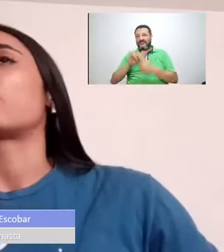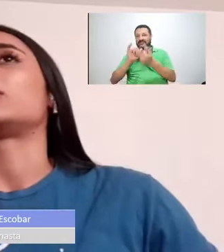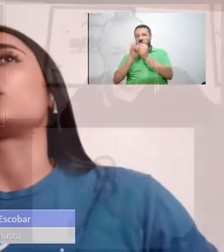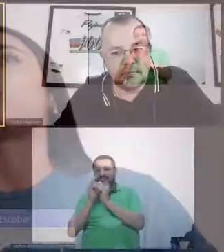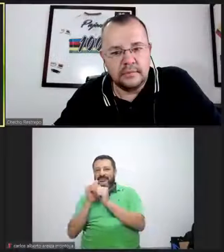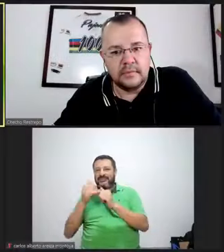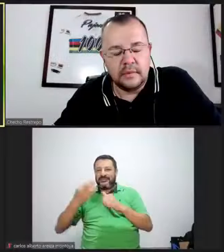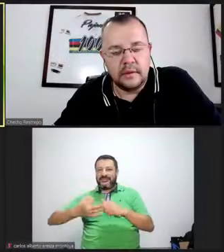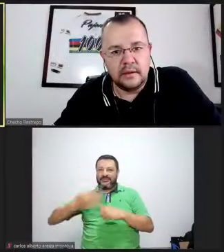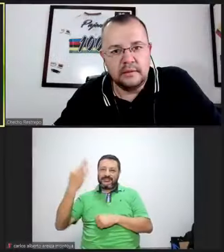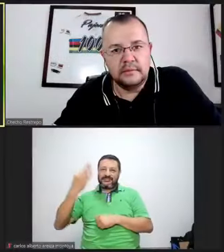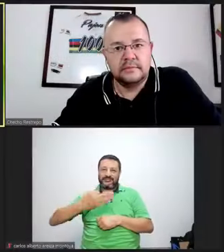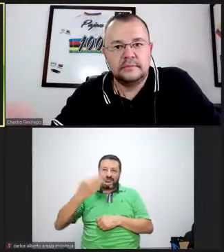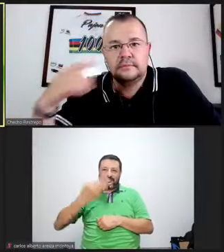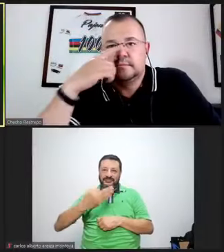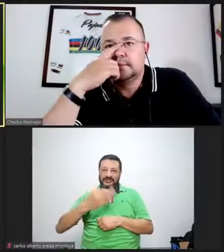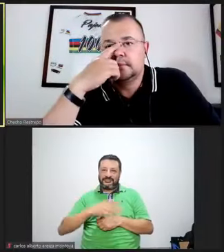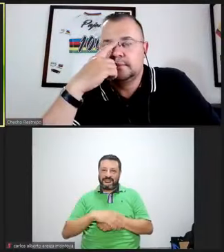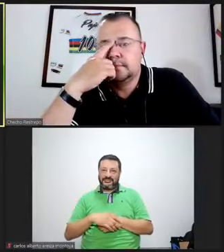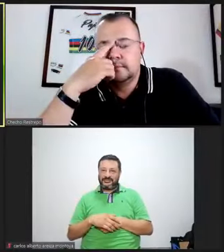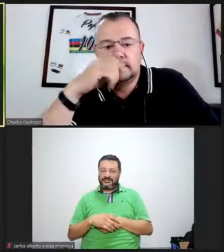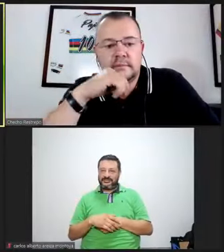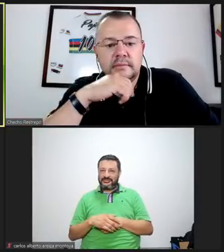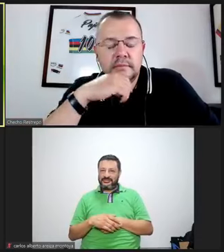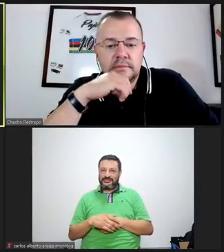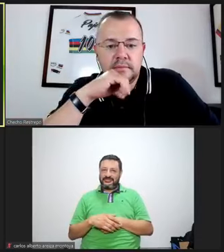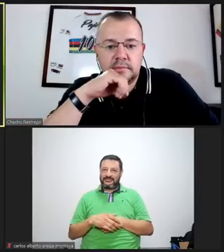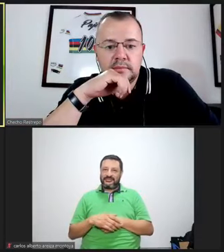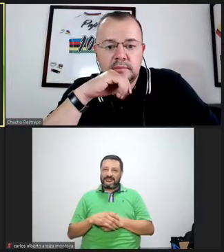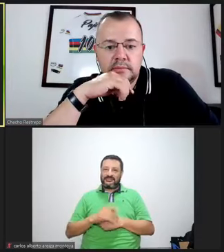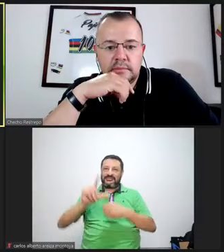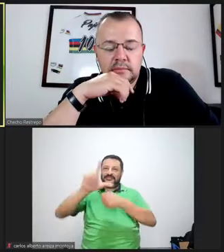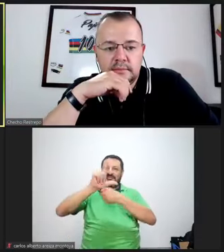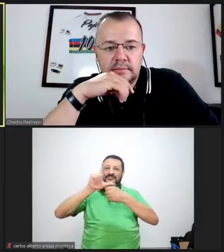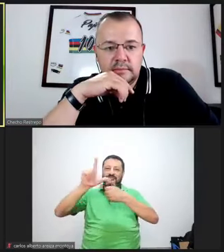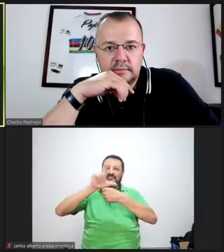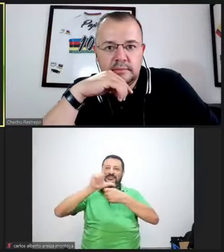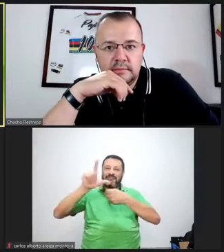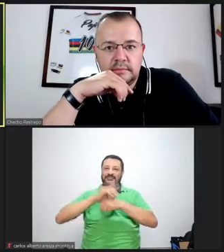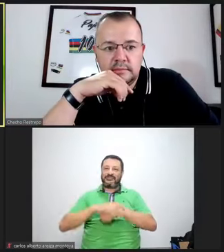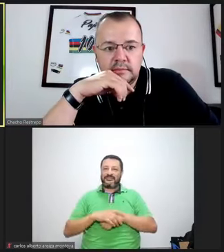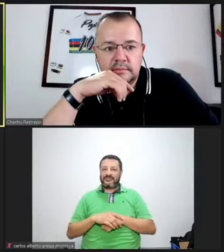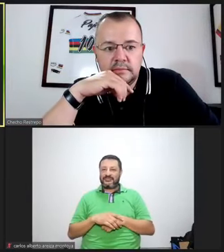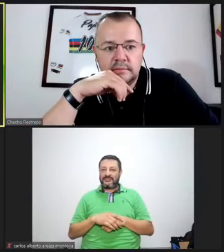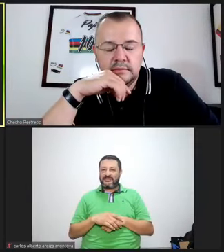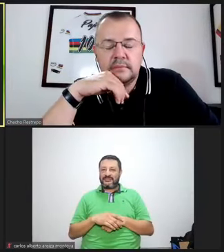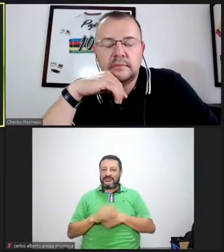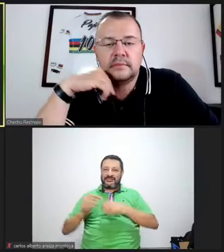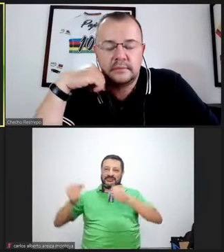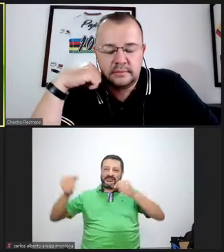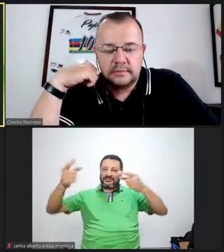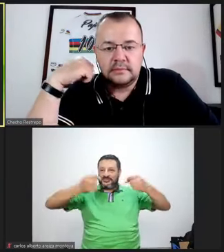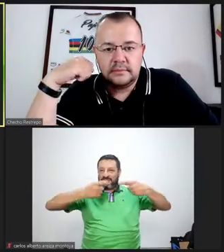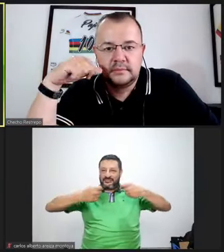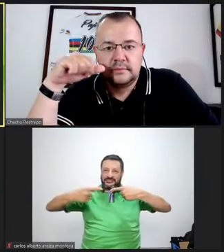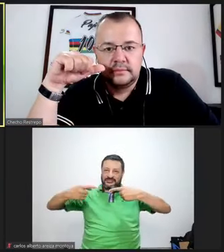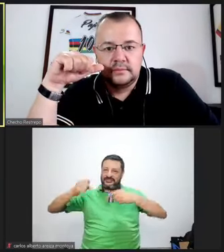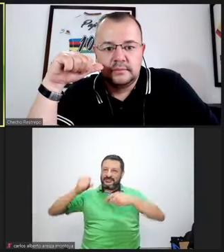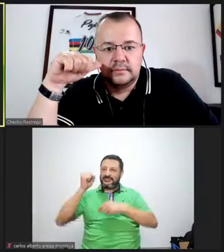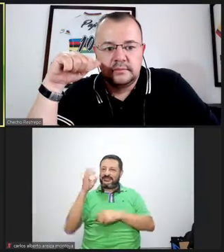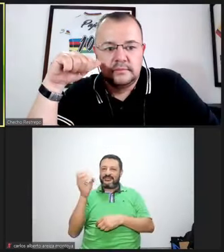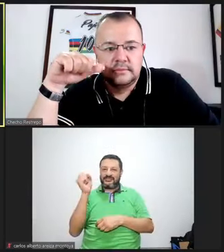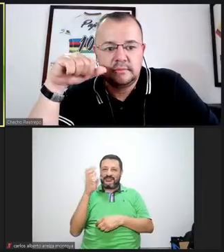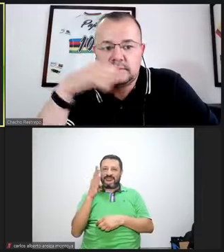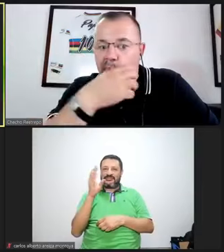siempre cuando ya obviamente estando en liga de alto rendimiento en gimnasia ya no se puede competir en interclubes,